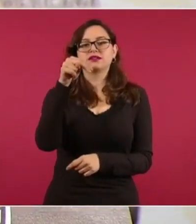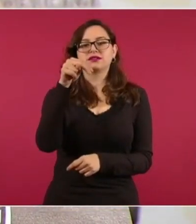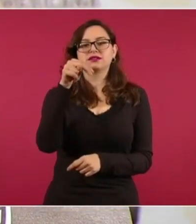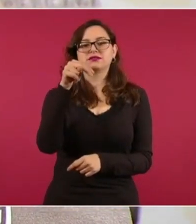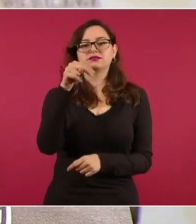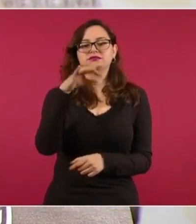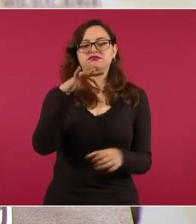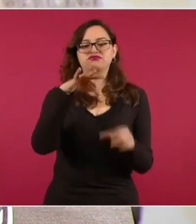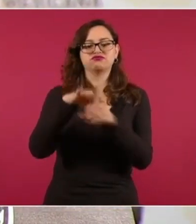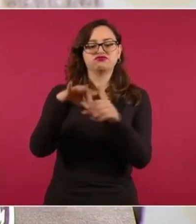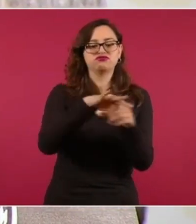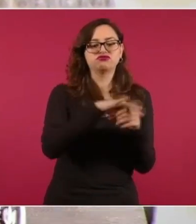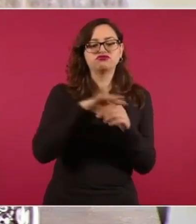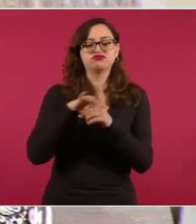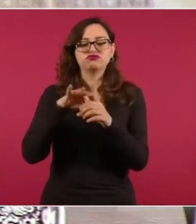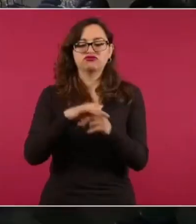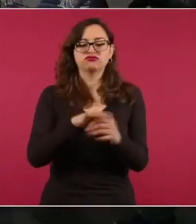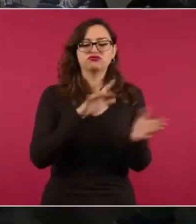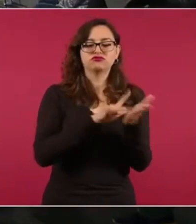a favor de